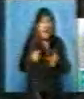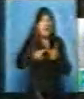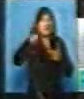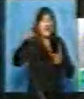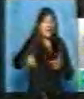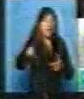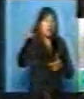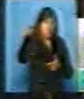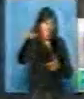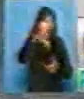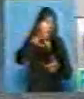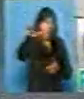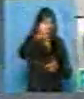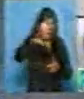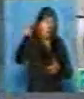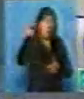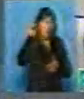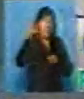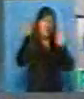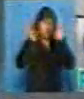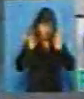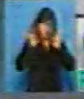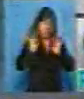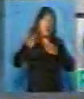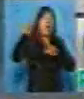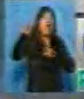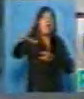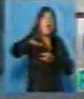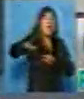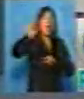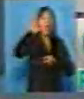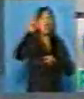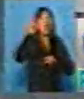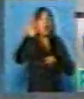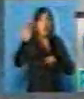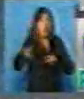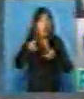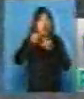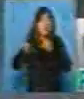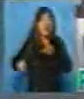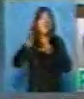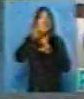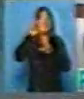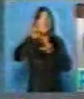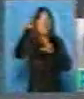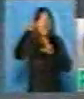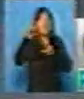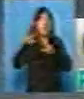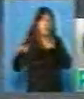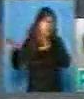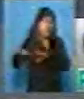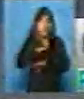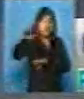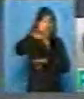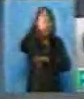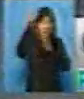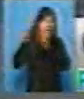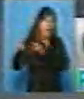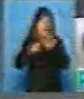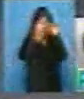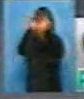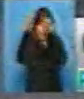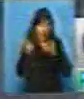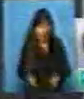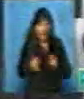Villazón, que ya llega en este momento por Villazón, es algo turístico todavía. Pero el convenio que se está trabajando, que se